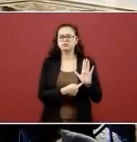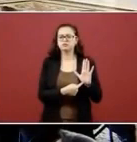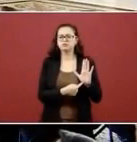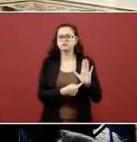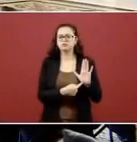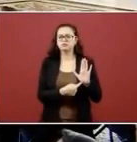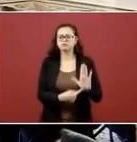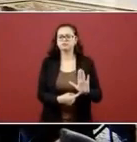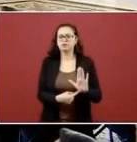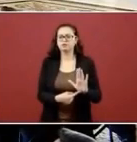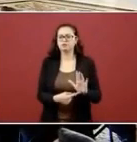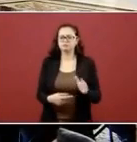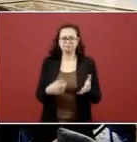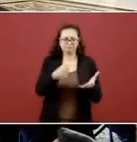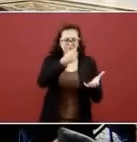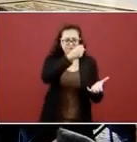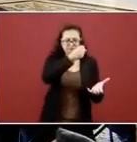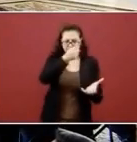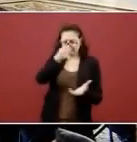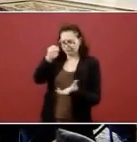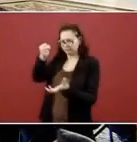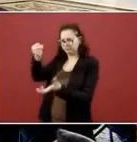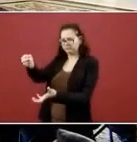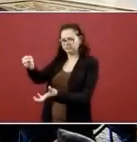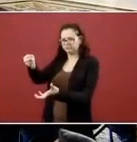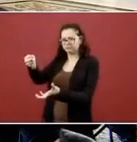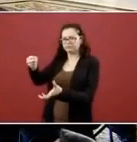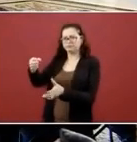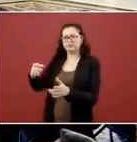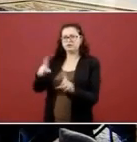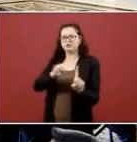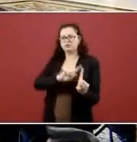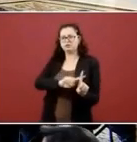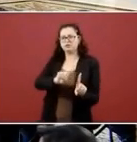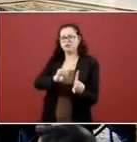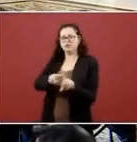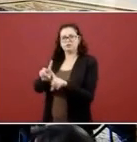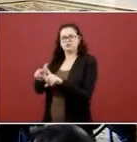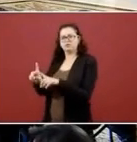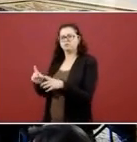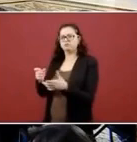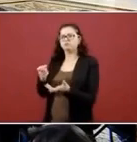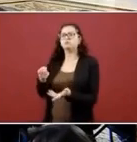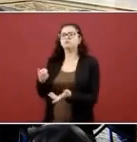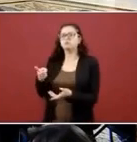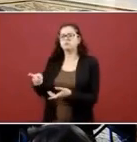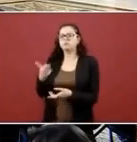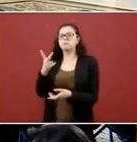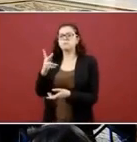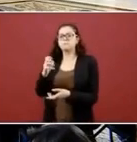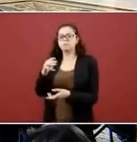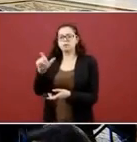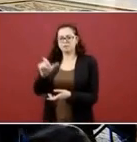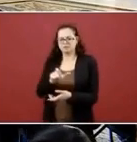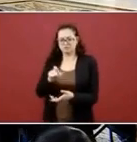esta nueva inyección de capital hacia Pemex por varias vías va a hacer que Pemex invierta